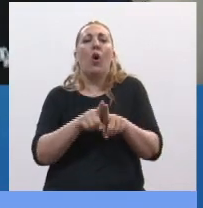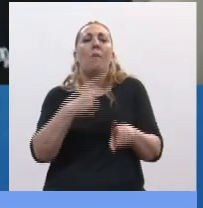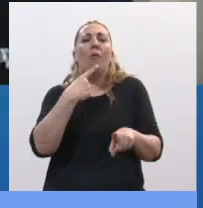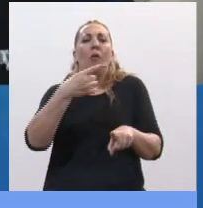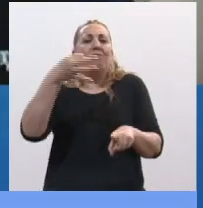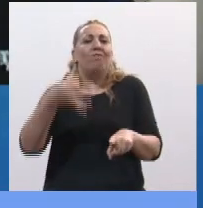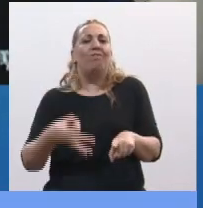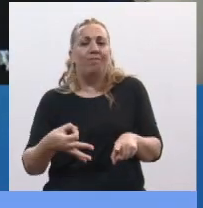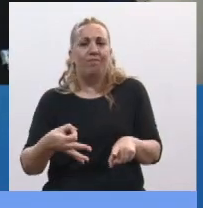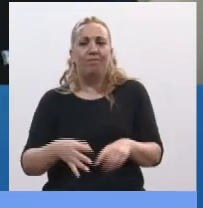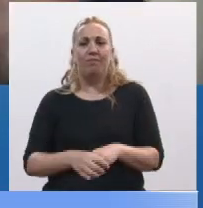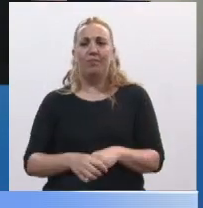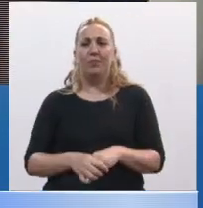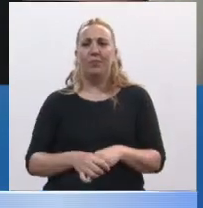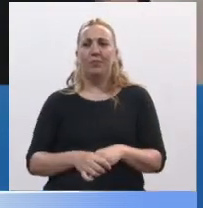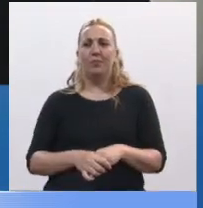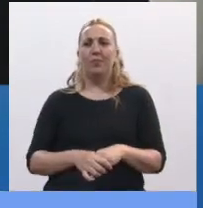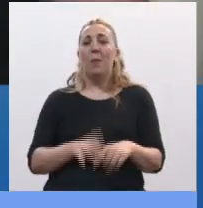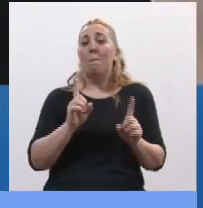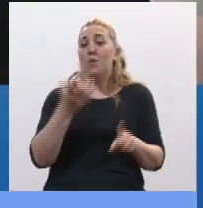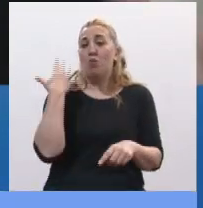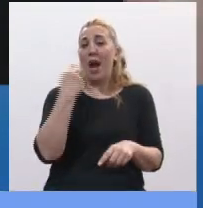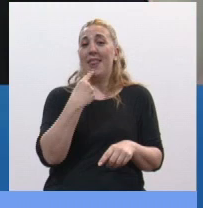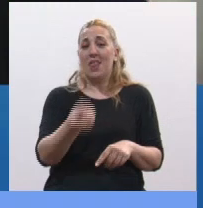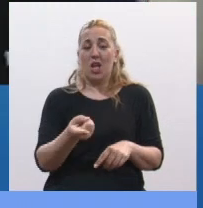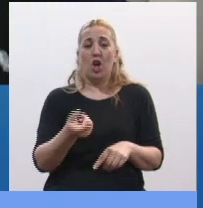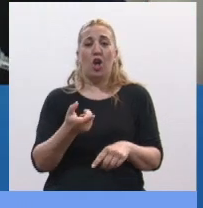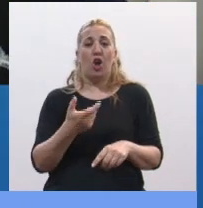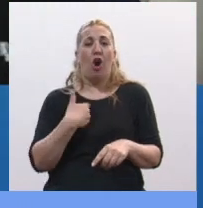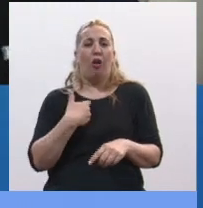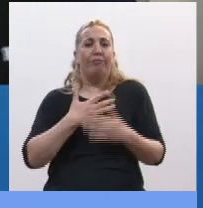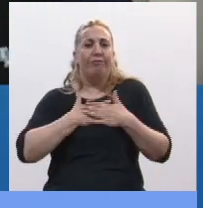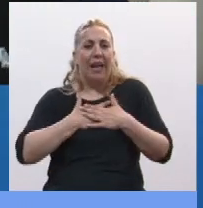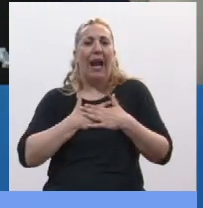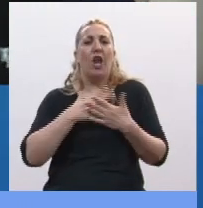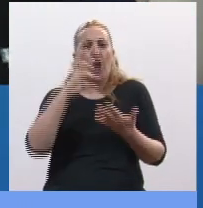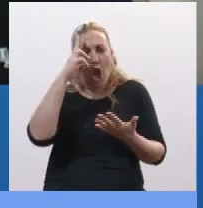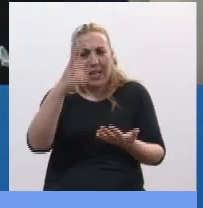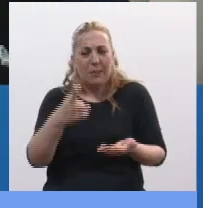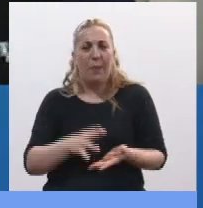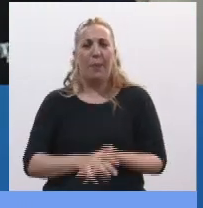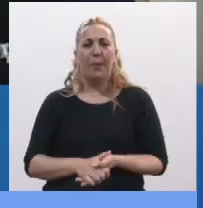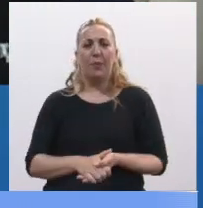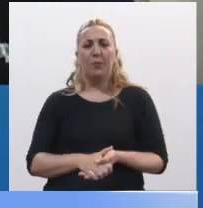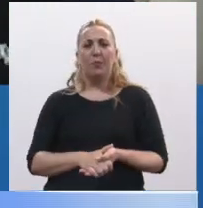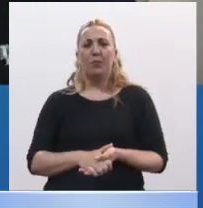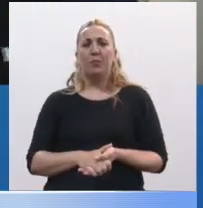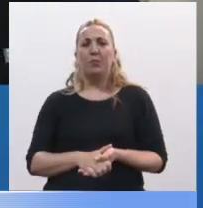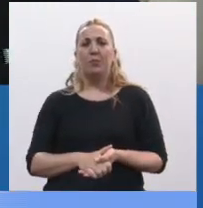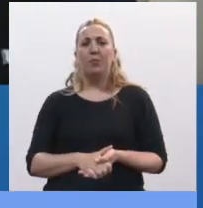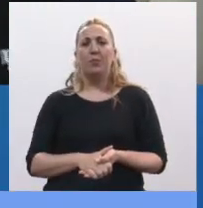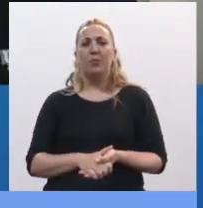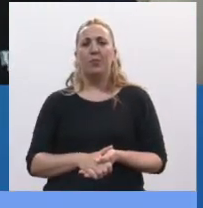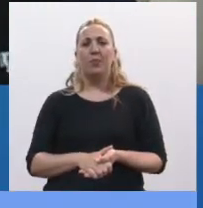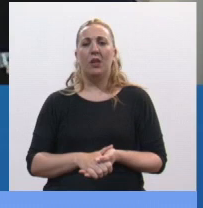le llamaron despectivamente. Vuelvo a repetir, como dije en la comisión, con el cariño, el respeto y la admiración sobre el doctor Beraldi.